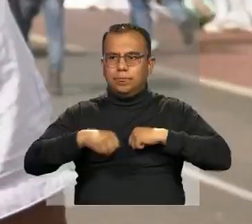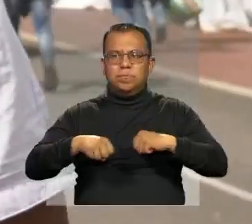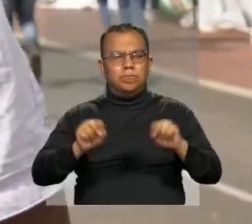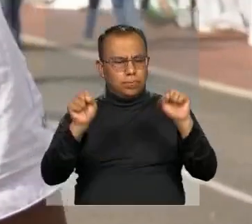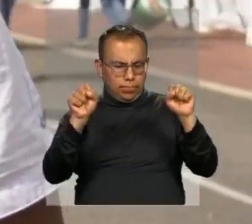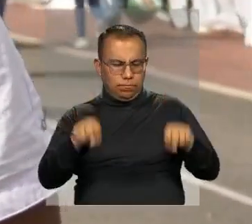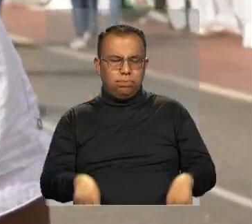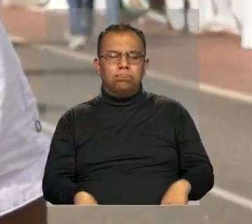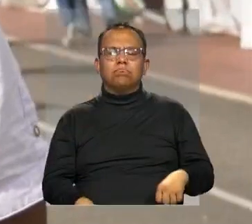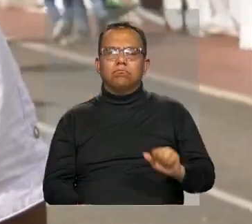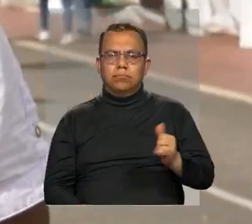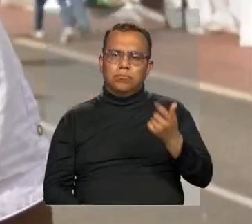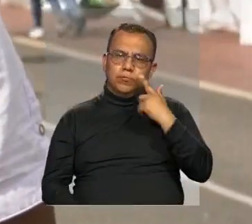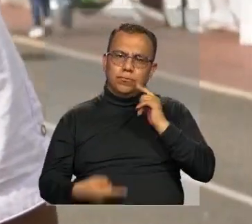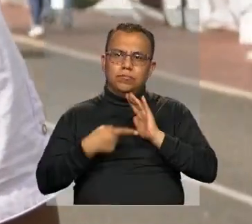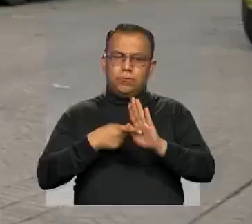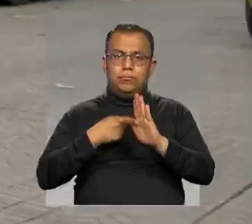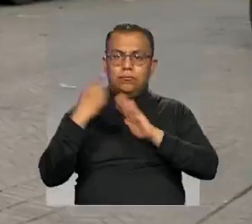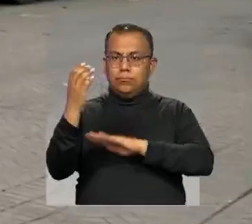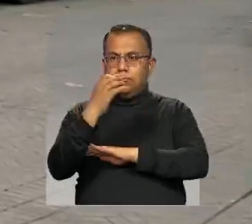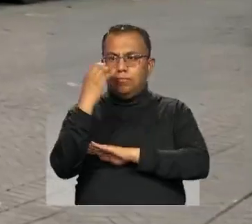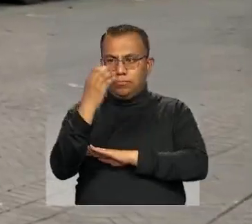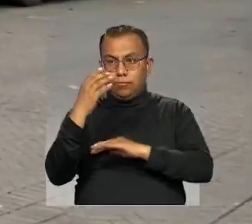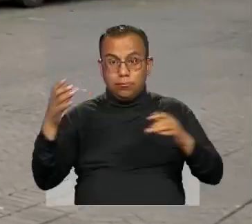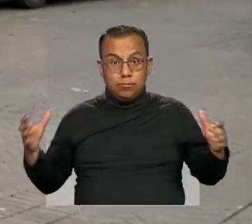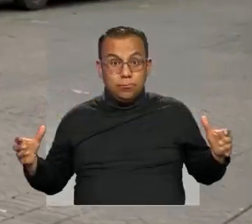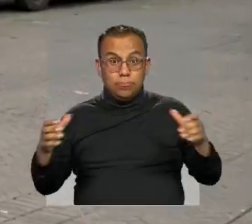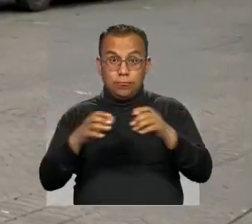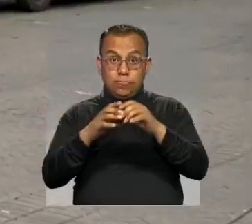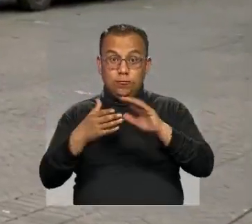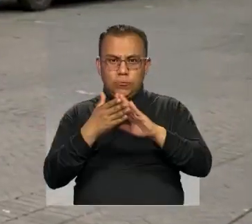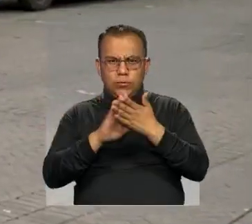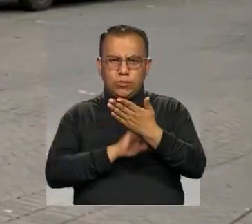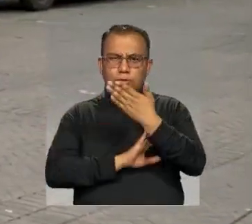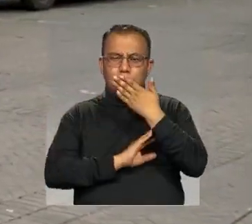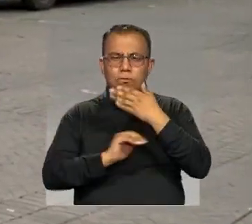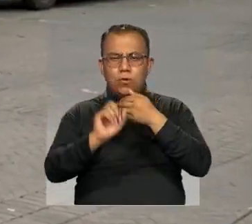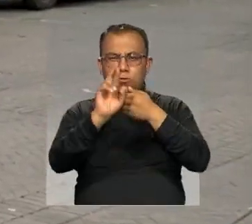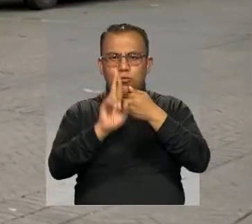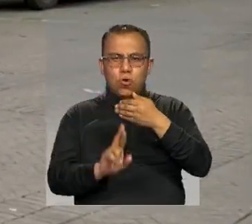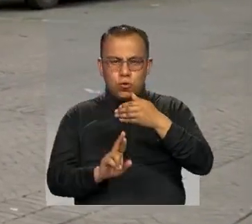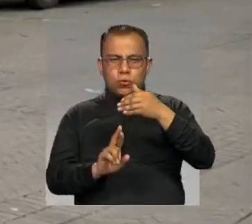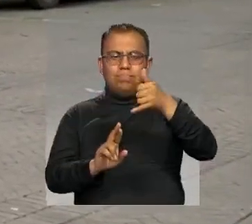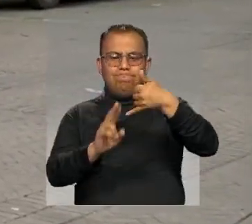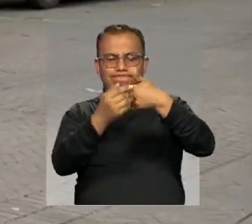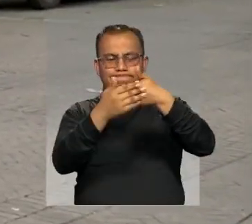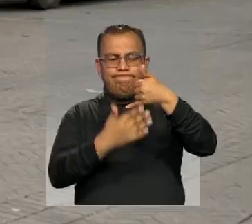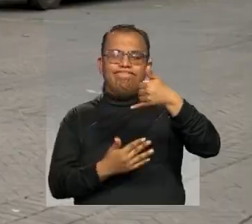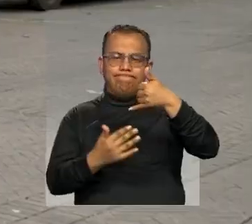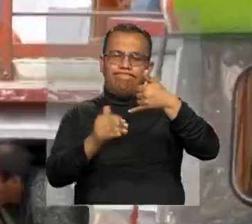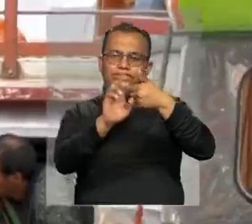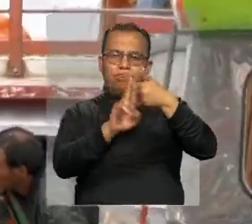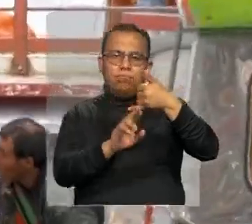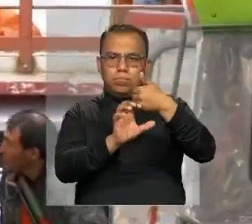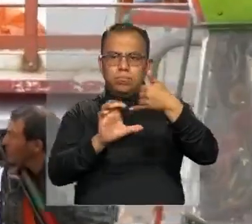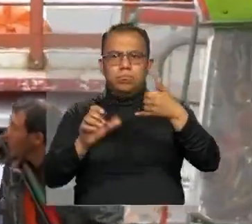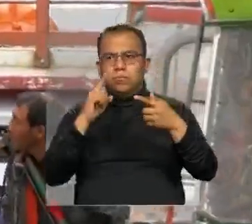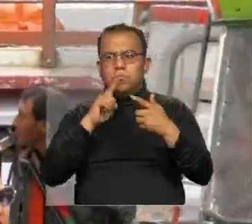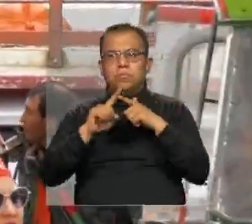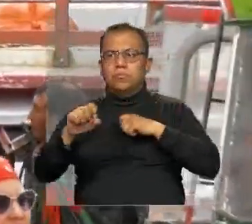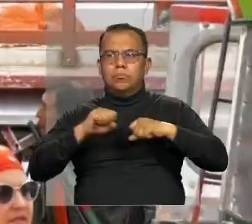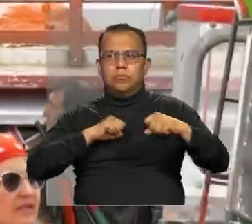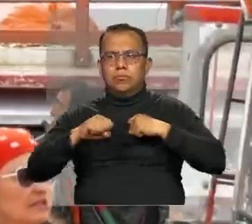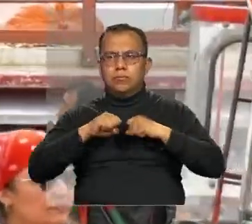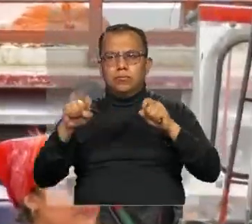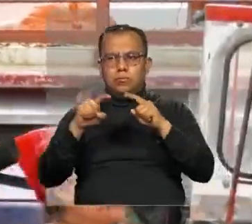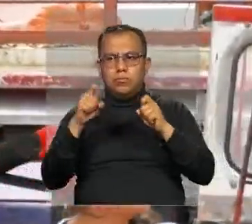poder demostrarle al país que la minga indígena, la minga del suroccidente, está activa y que se activa